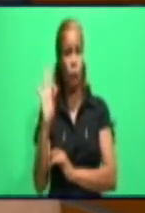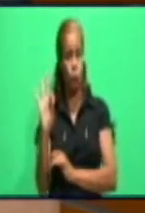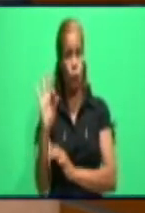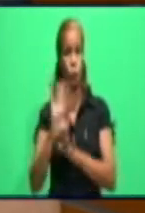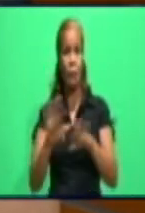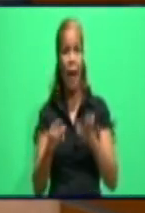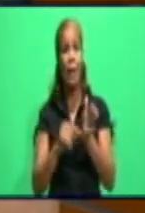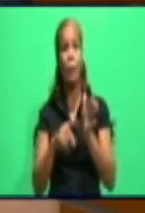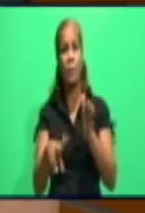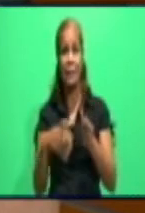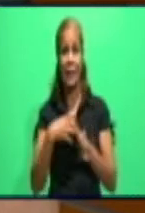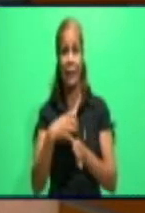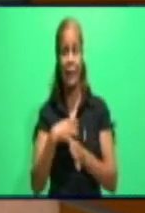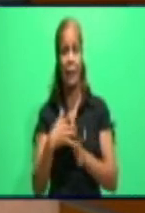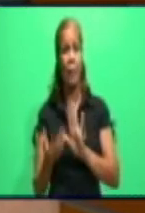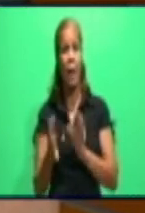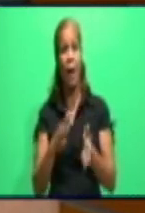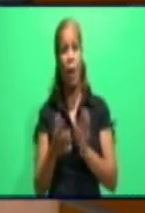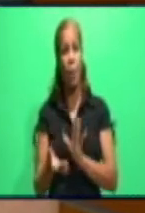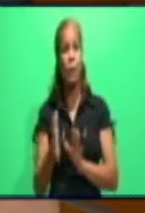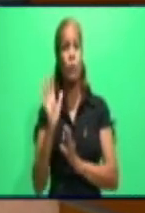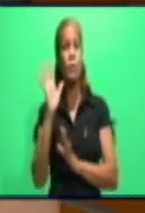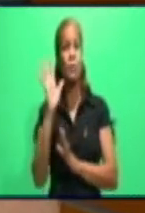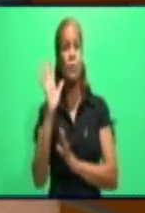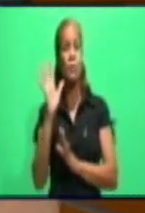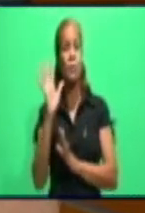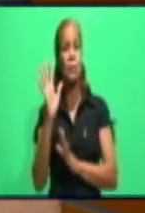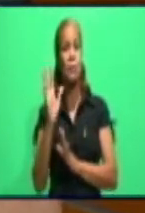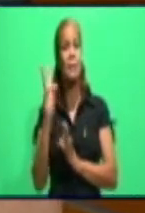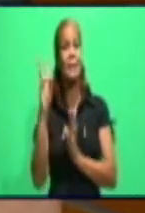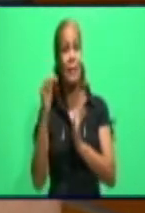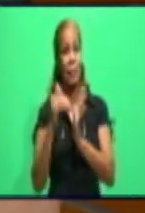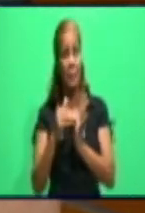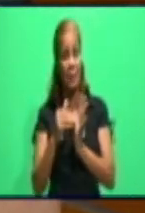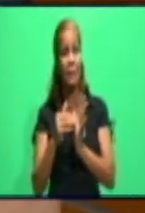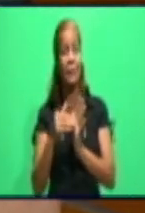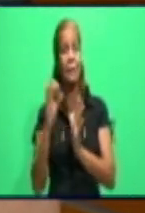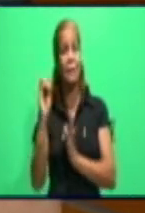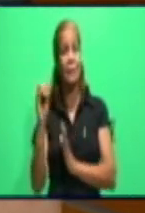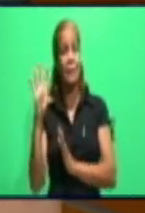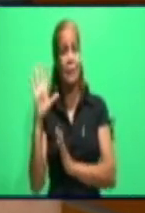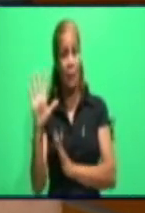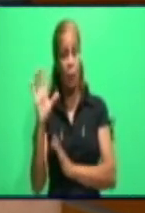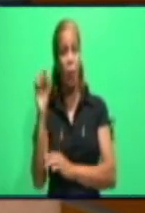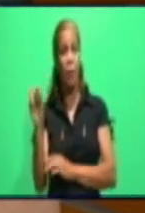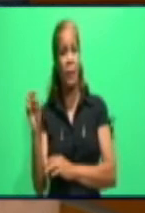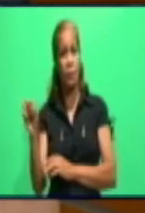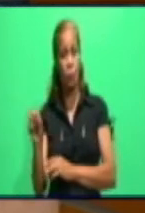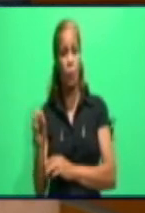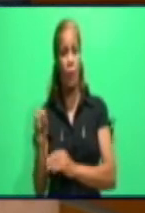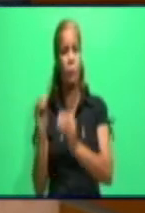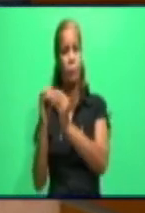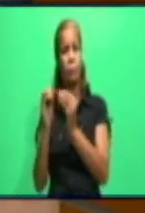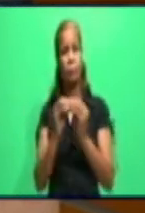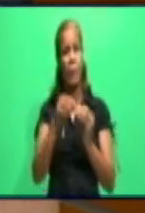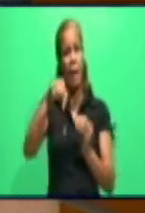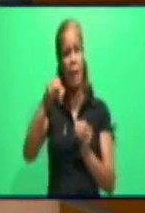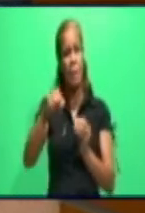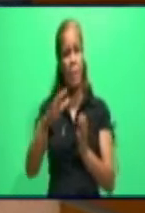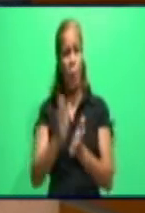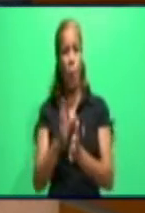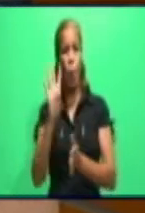acumula ya un total de 1.605 pacientes confirmados desde que comenzó la epidemia autóctonos 1410